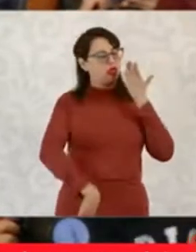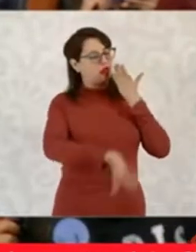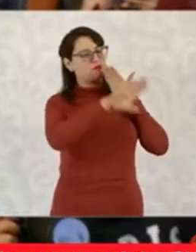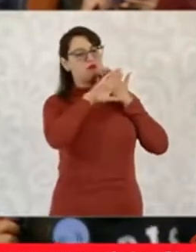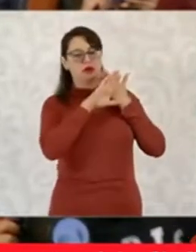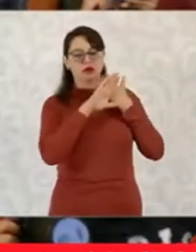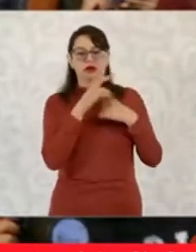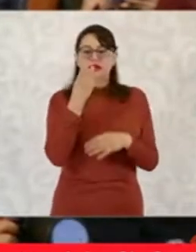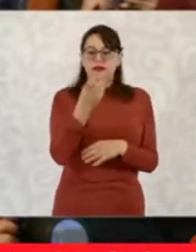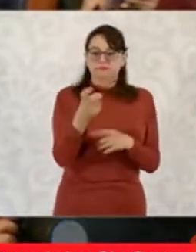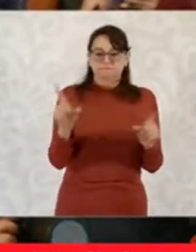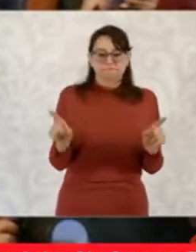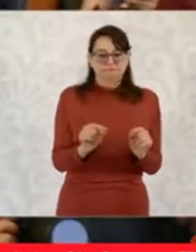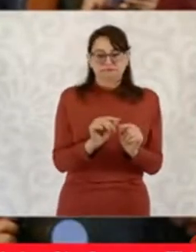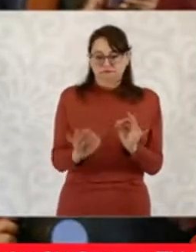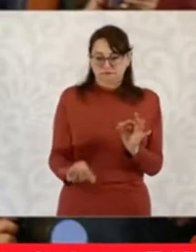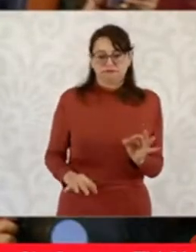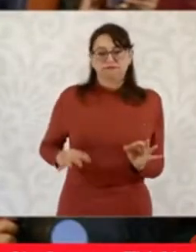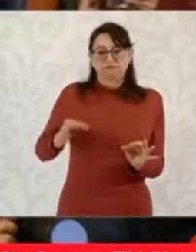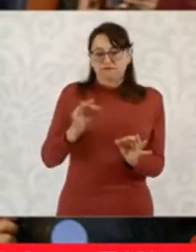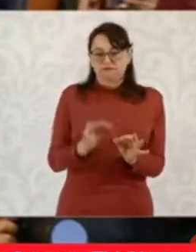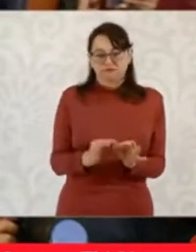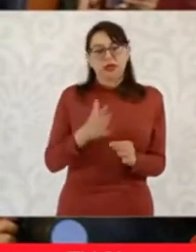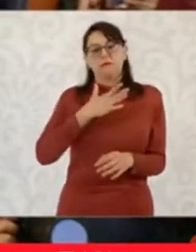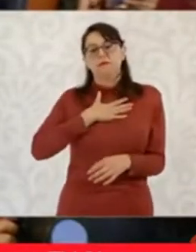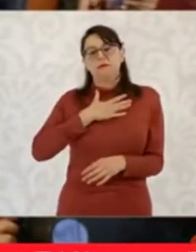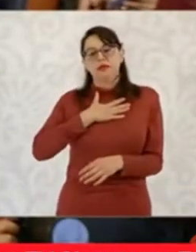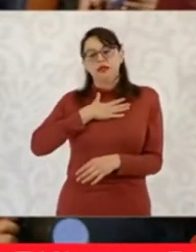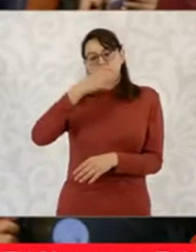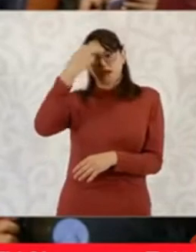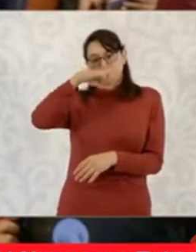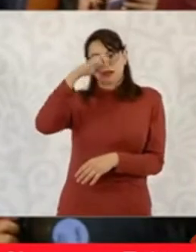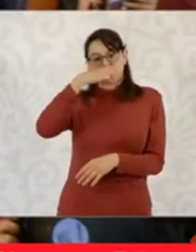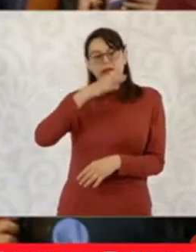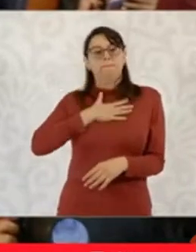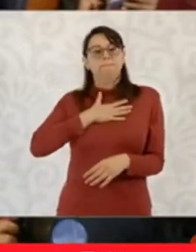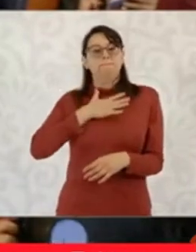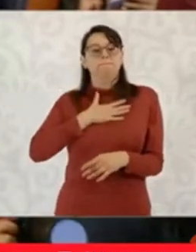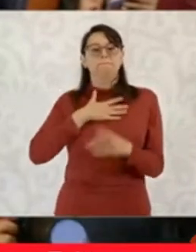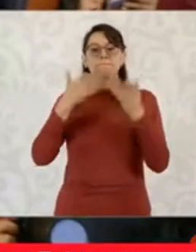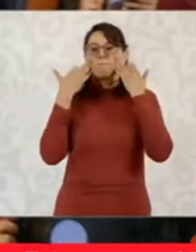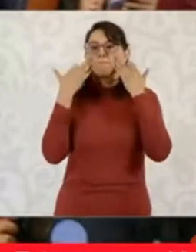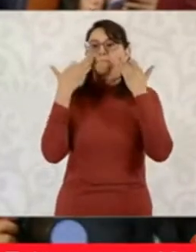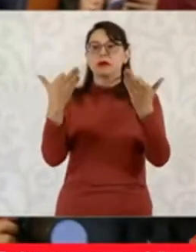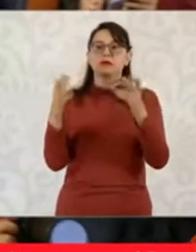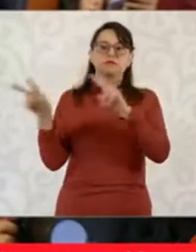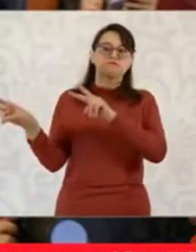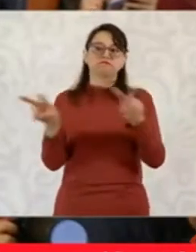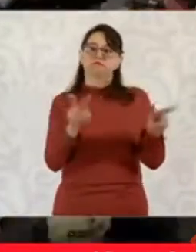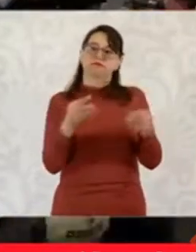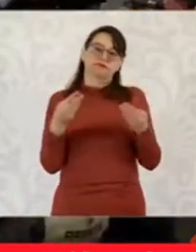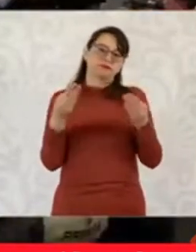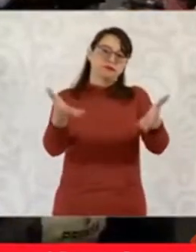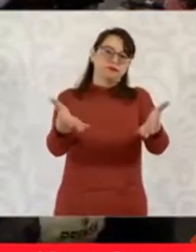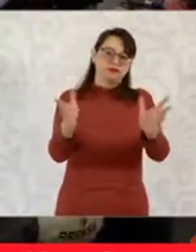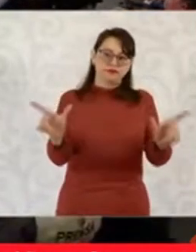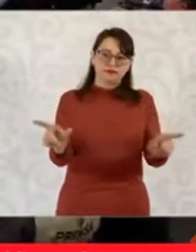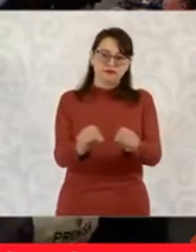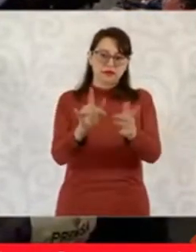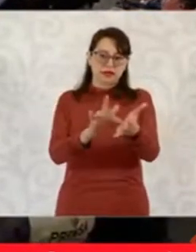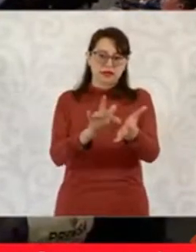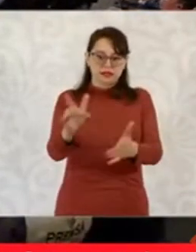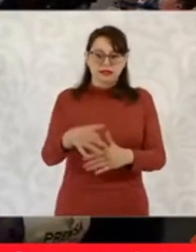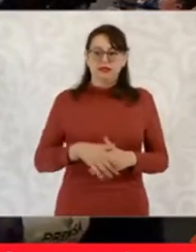bueno, pues eso sería cuanto lo que yo pudiera dar como mi testimonio de lo que yo asistí y observé en el lugar. Gracias.